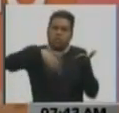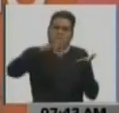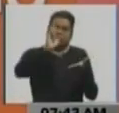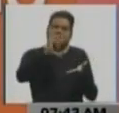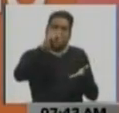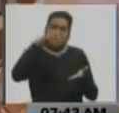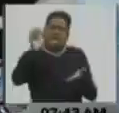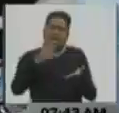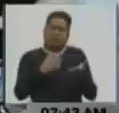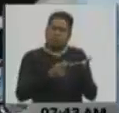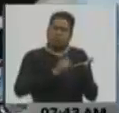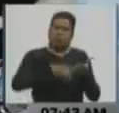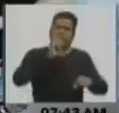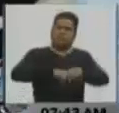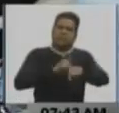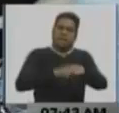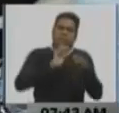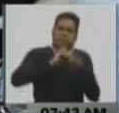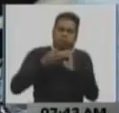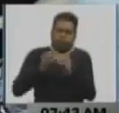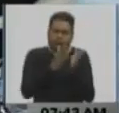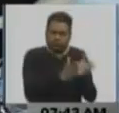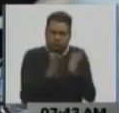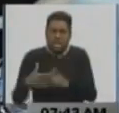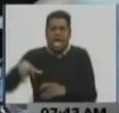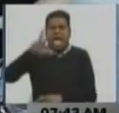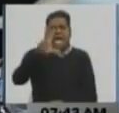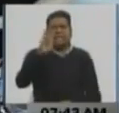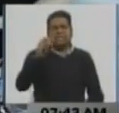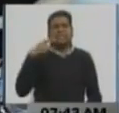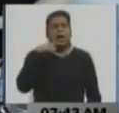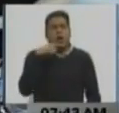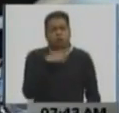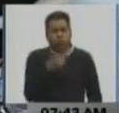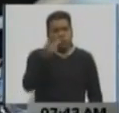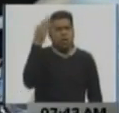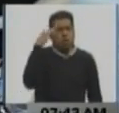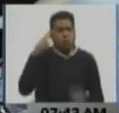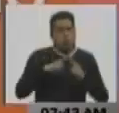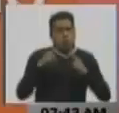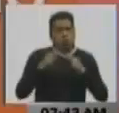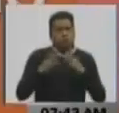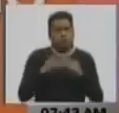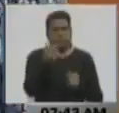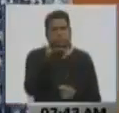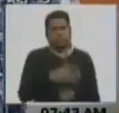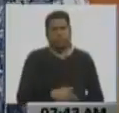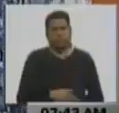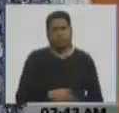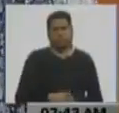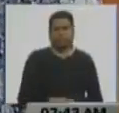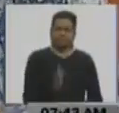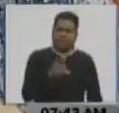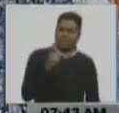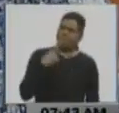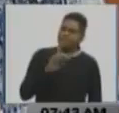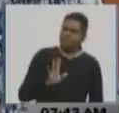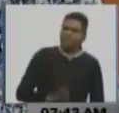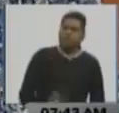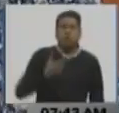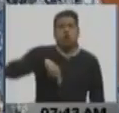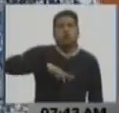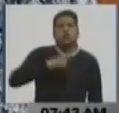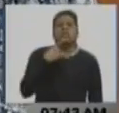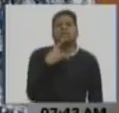los laxos que él saca dan para esa fecha, el 30 de octubre. ¿Ustedes conocen ese cronograma y en qué se está basando él para dar esa fecha? Fíjense, cuando nosotros decimos